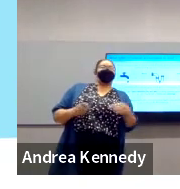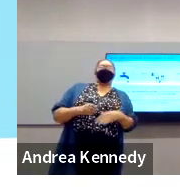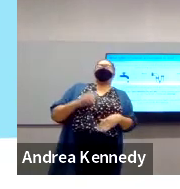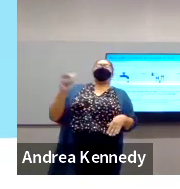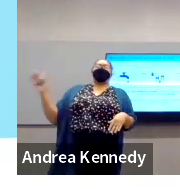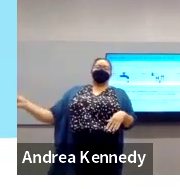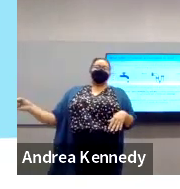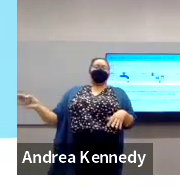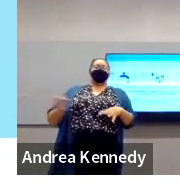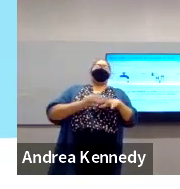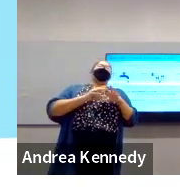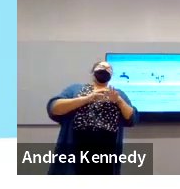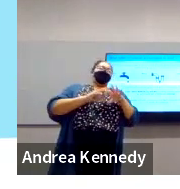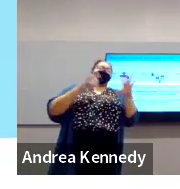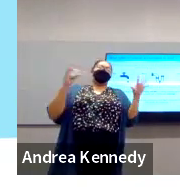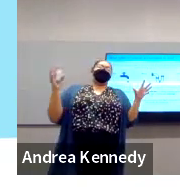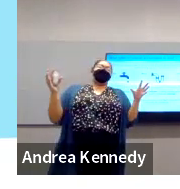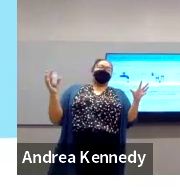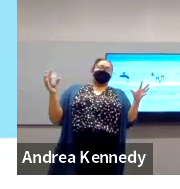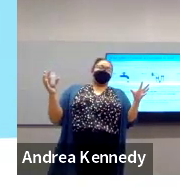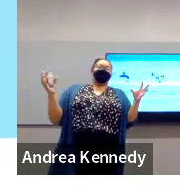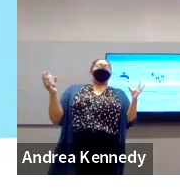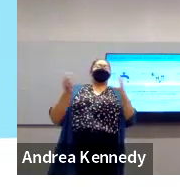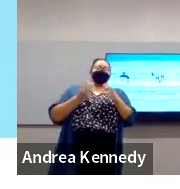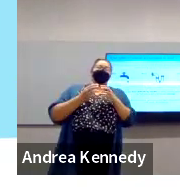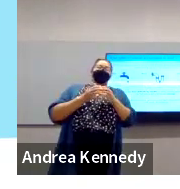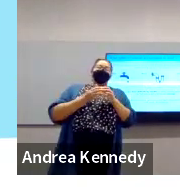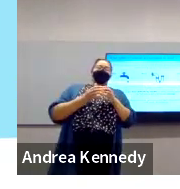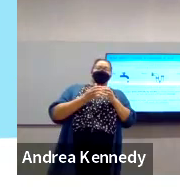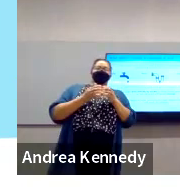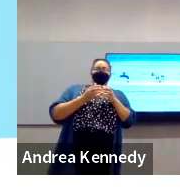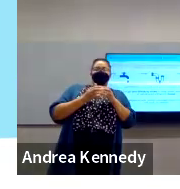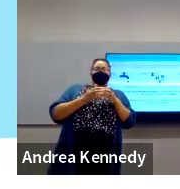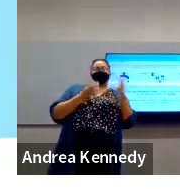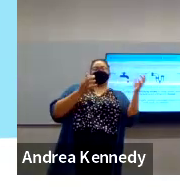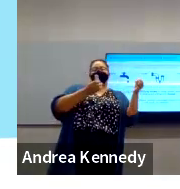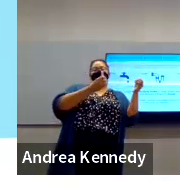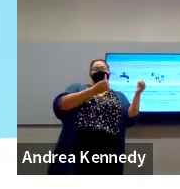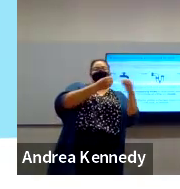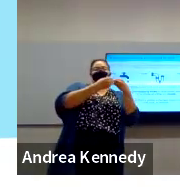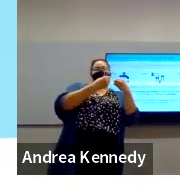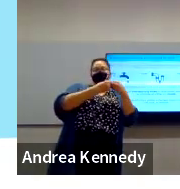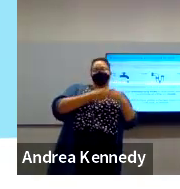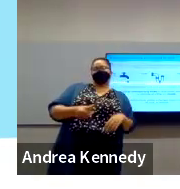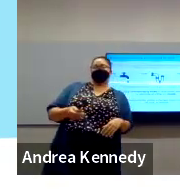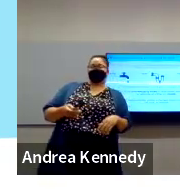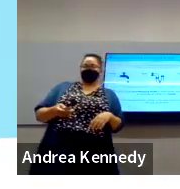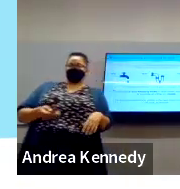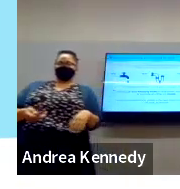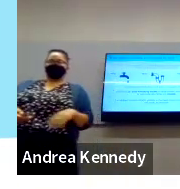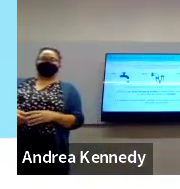directly to the landlord or to a third party, this is going to now combine those utility payments with your monthly rent